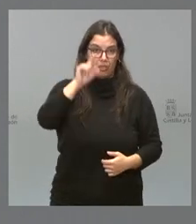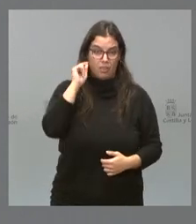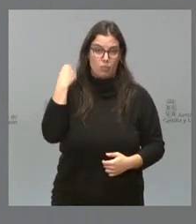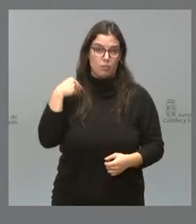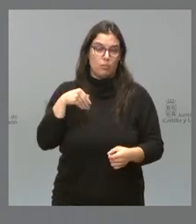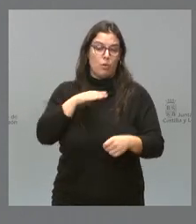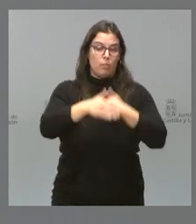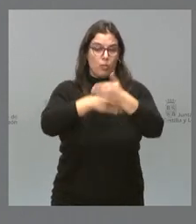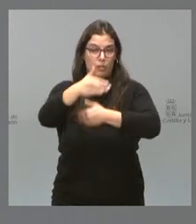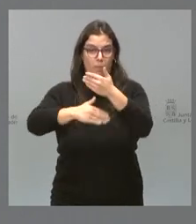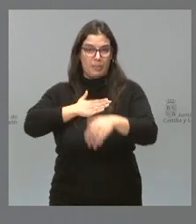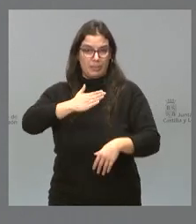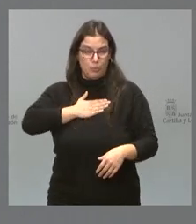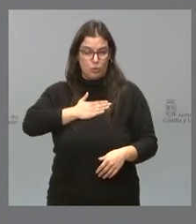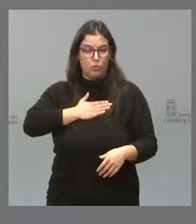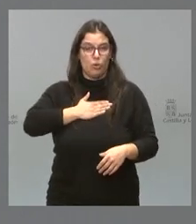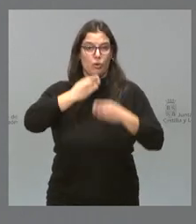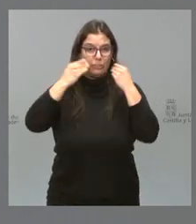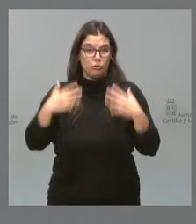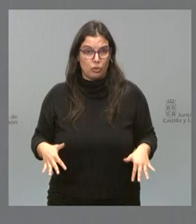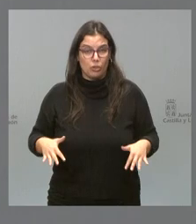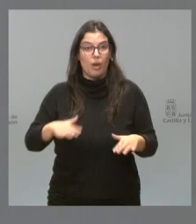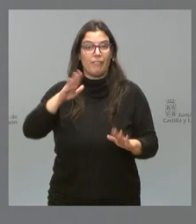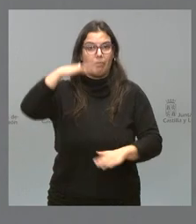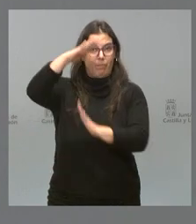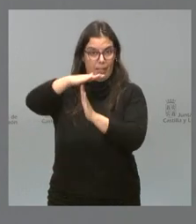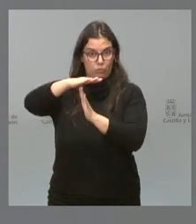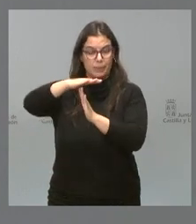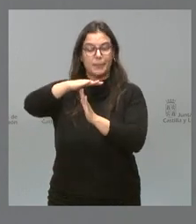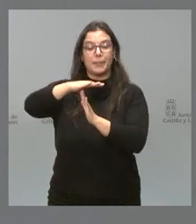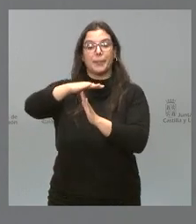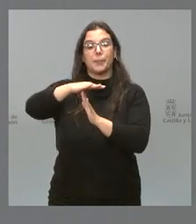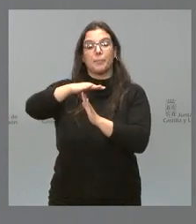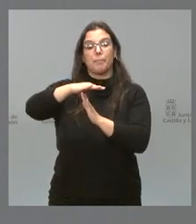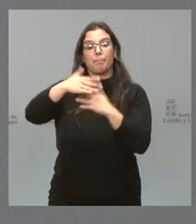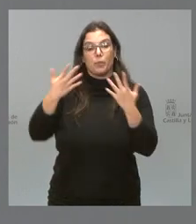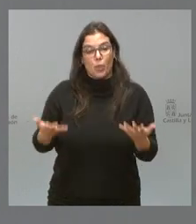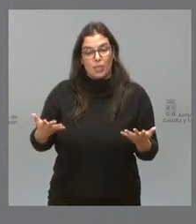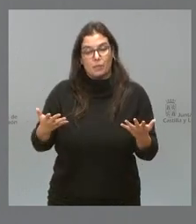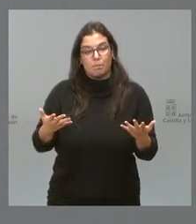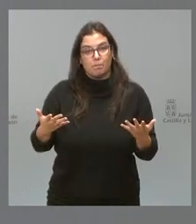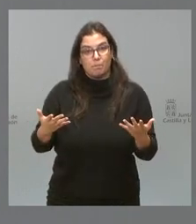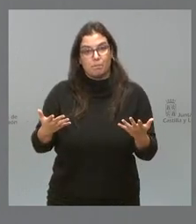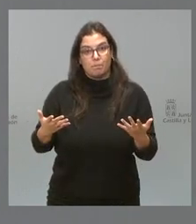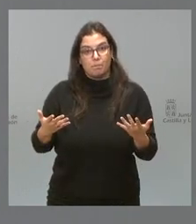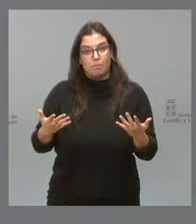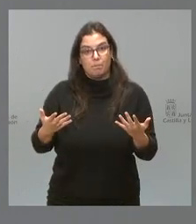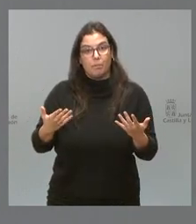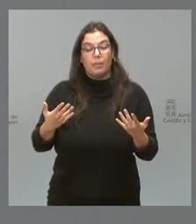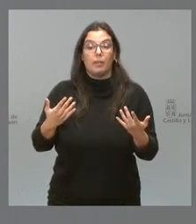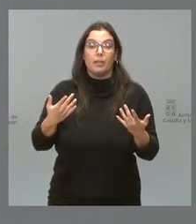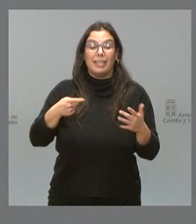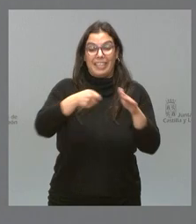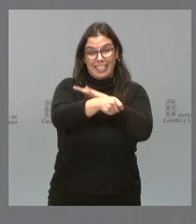ámbito de protección del patrimonio histórico pues se paralizó esa demolición las los recursos